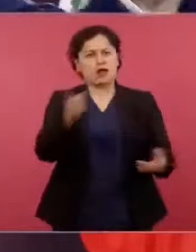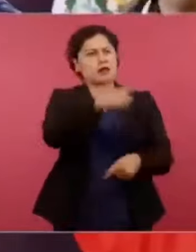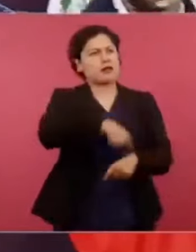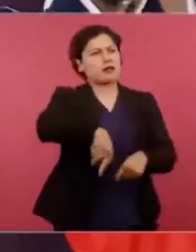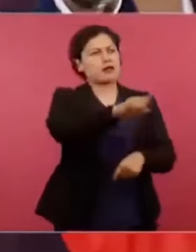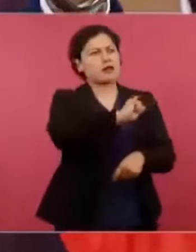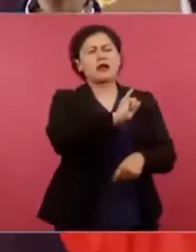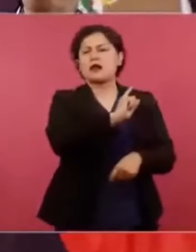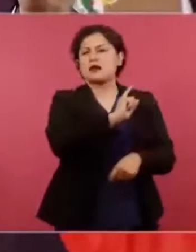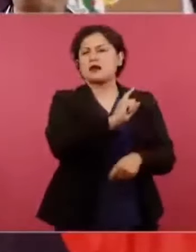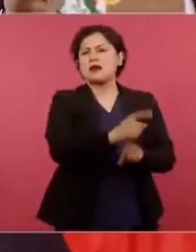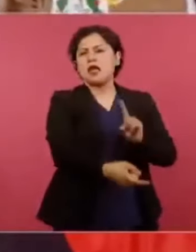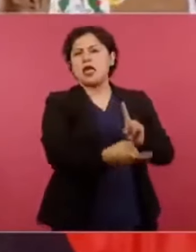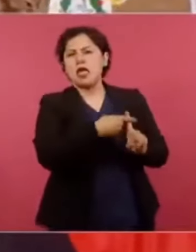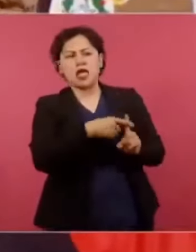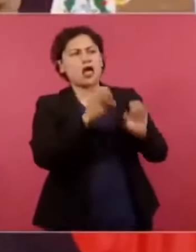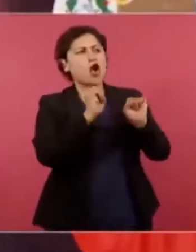nos quedamos